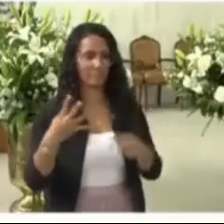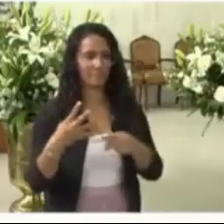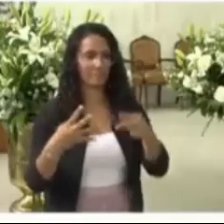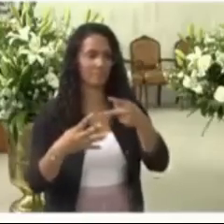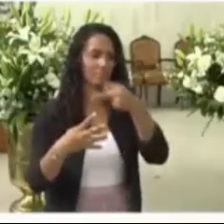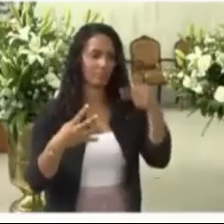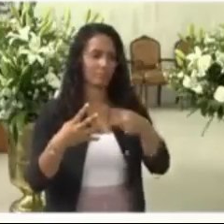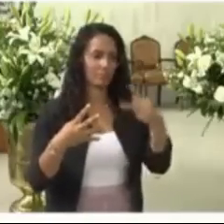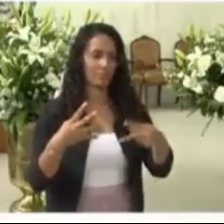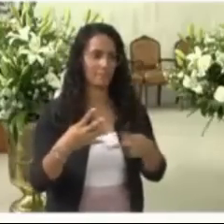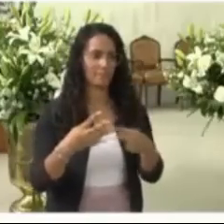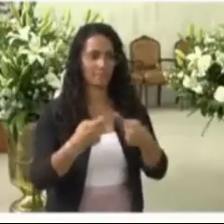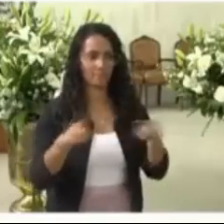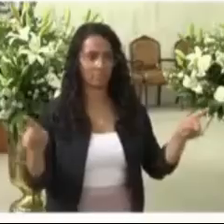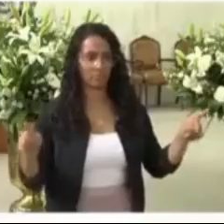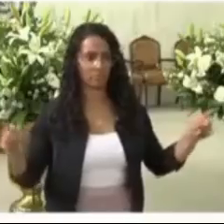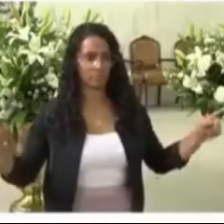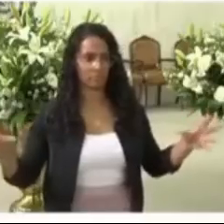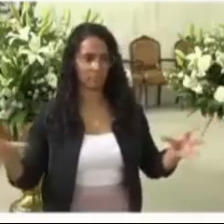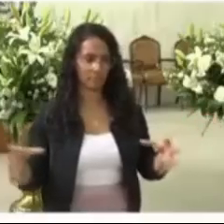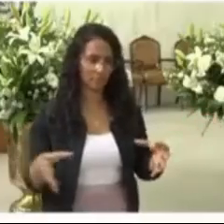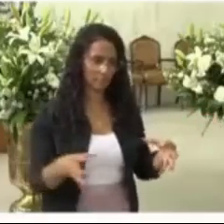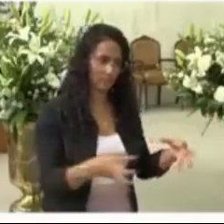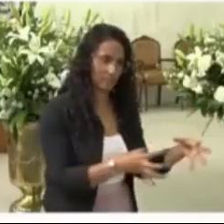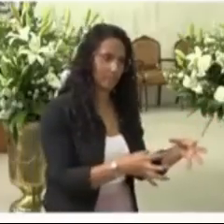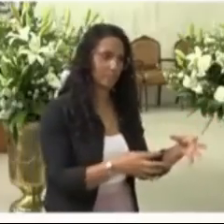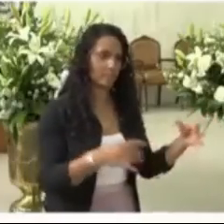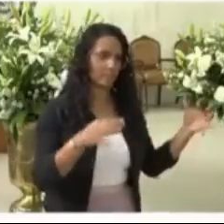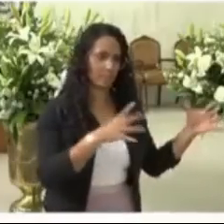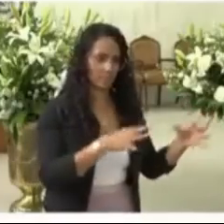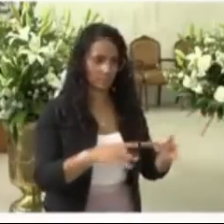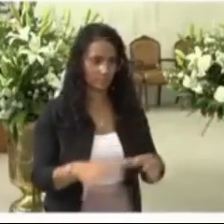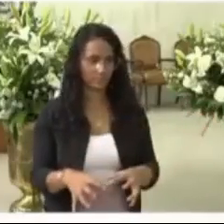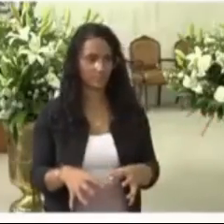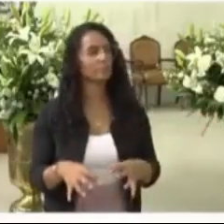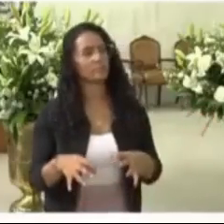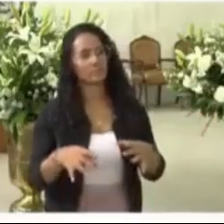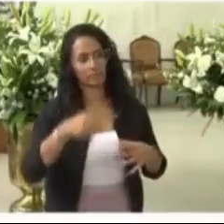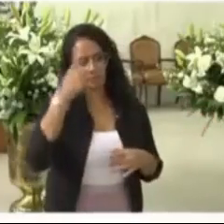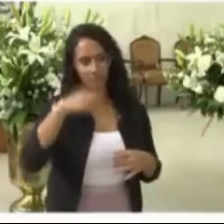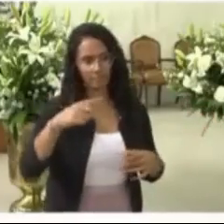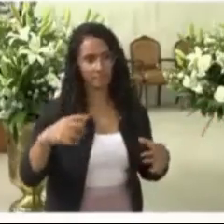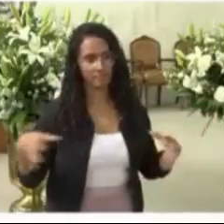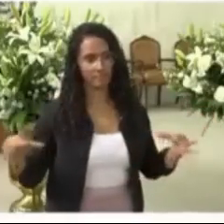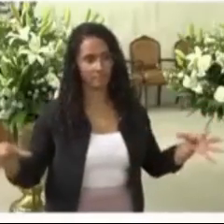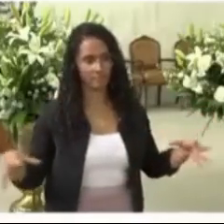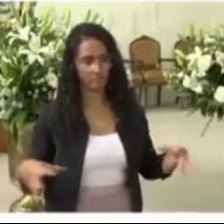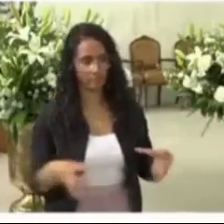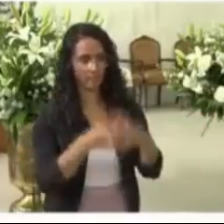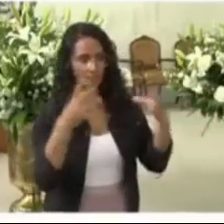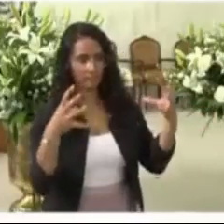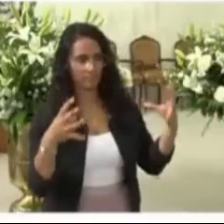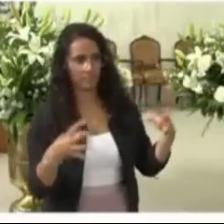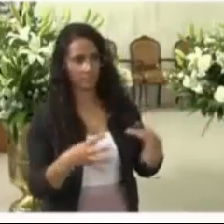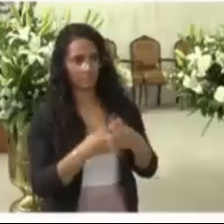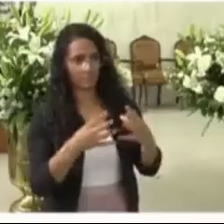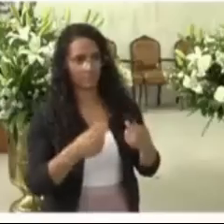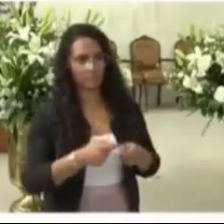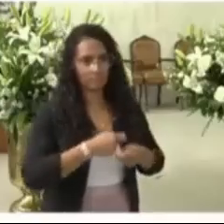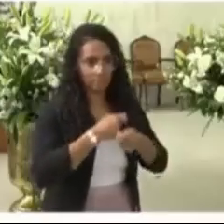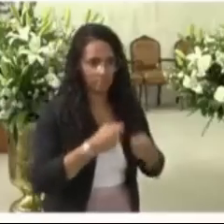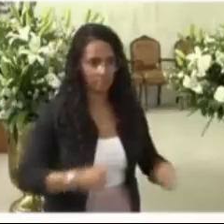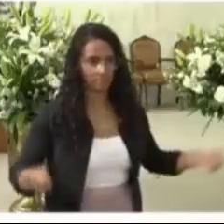guerreros, varones, mujeres, sino incluso a los jóvenes y a los niños, para que